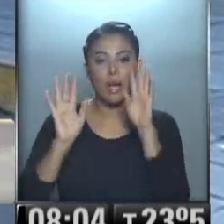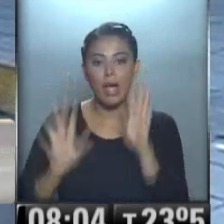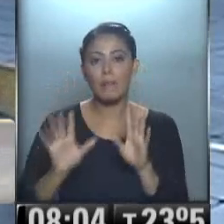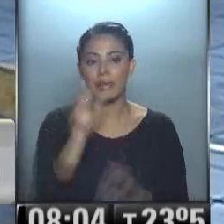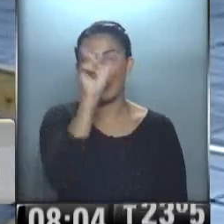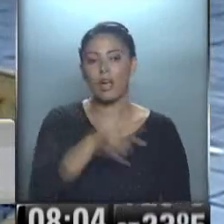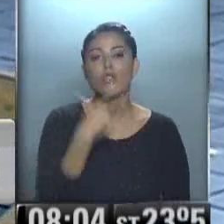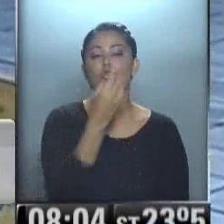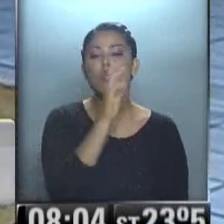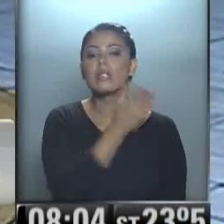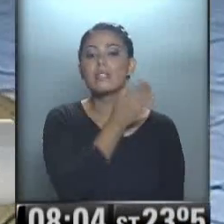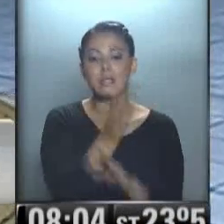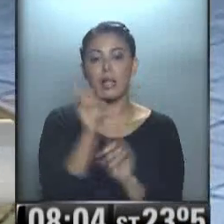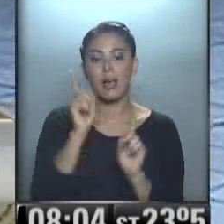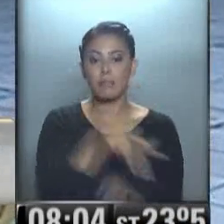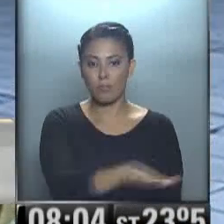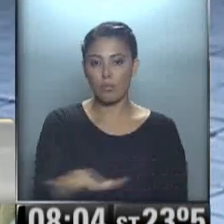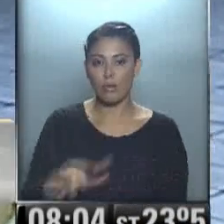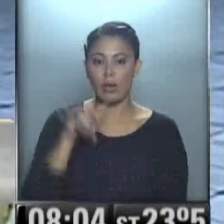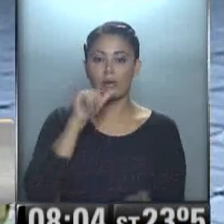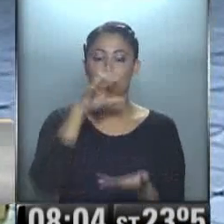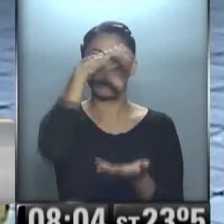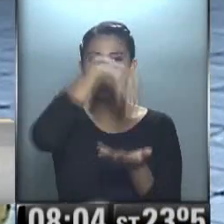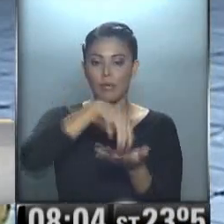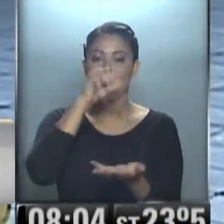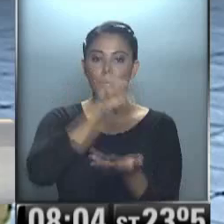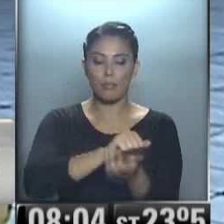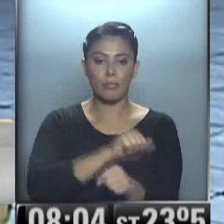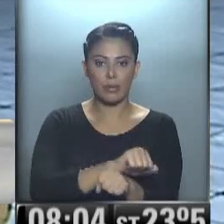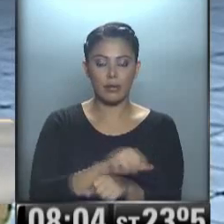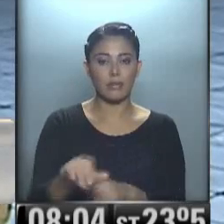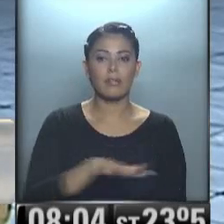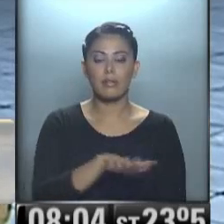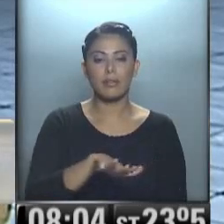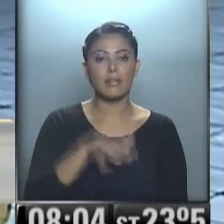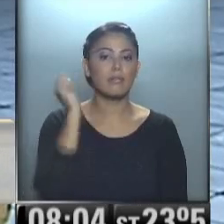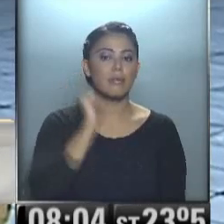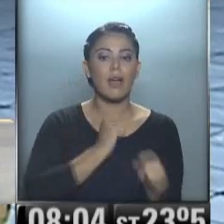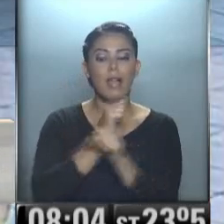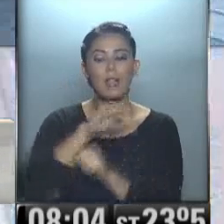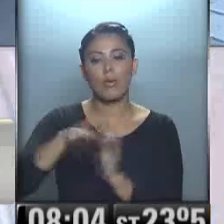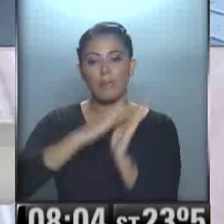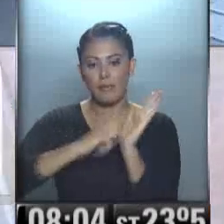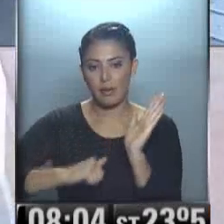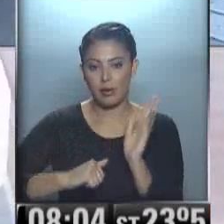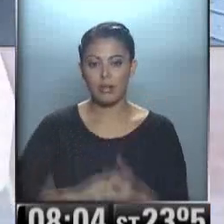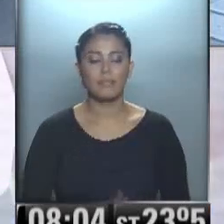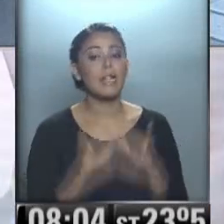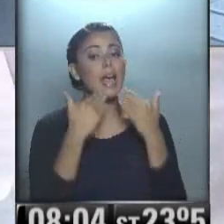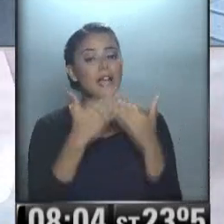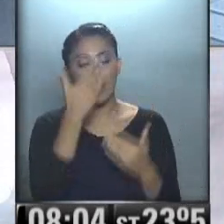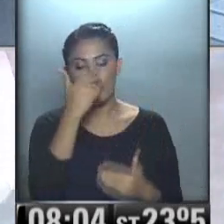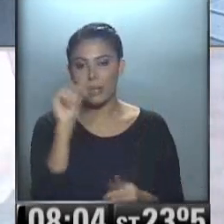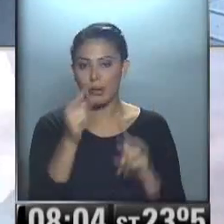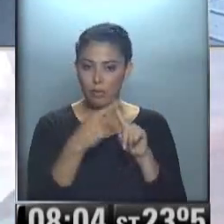de Juan Ignacio zri desde aquí desde la dependencia del aeroparque Metropolitano con destino a la ciudad de valla Blanca Gracias Ariel esperamos tu